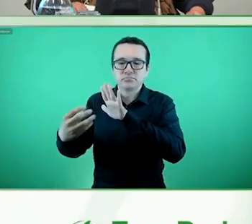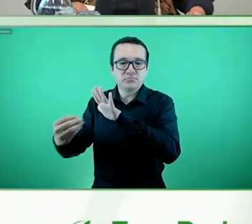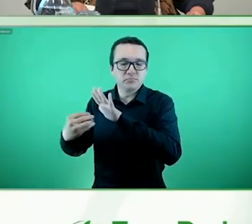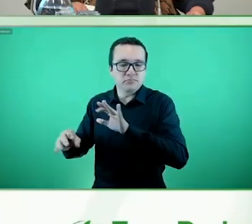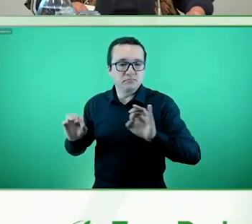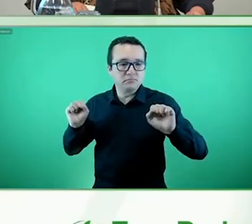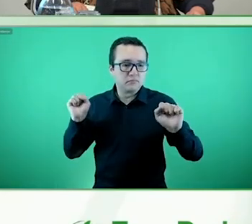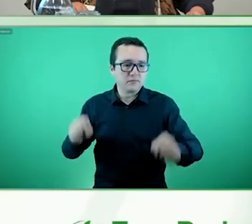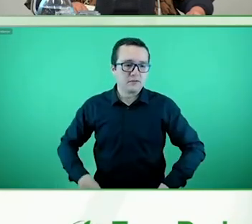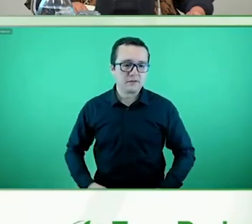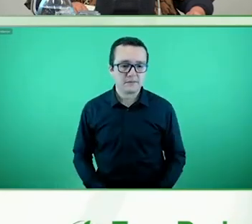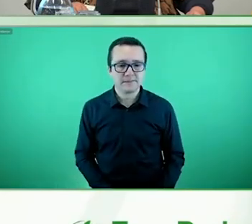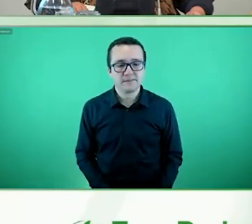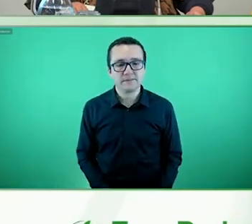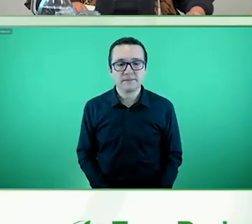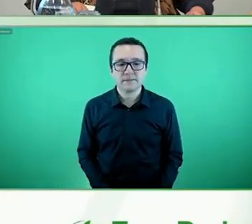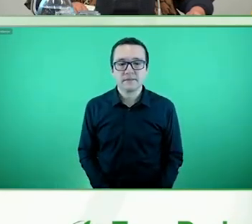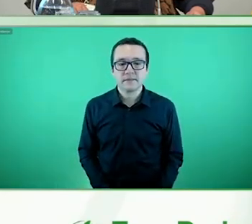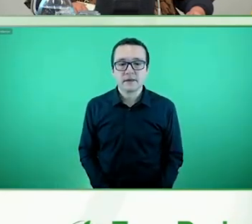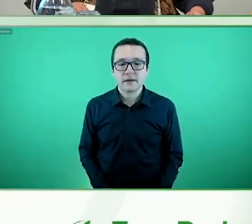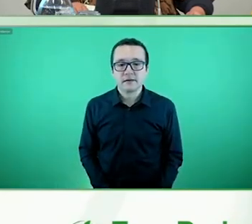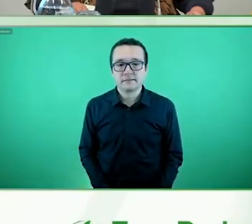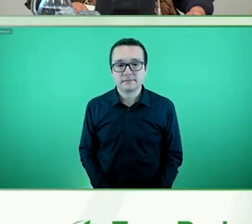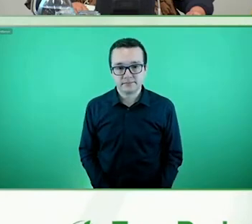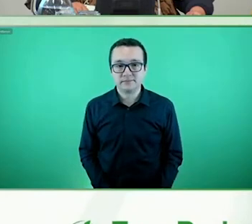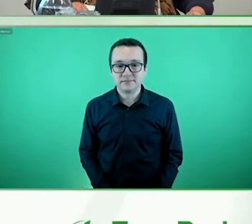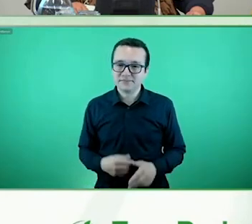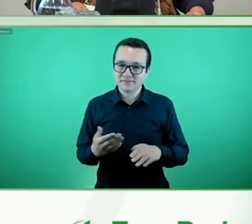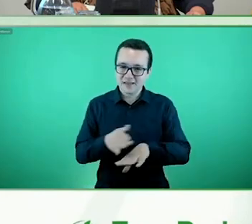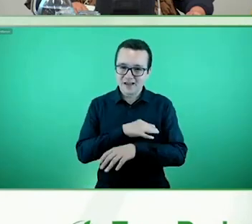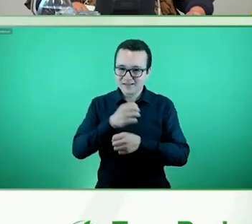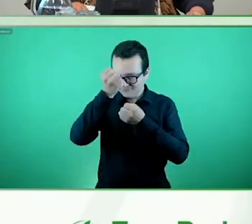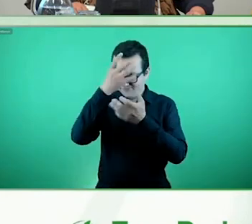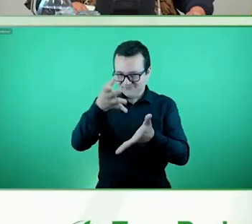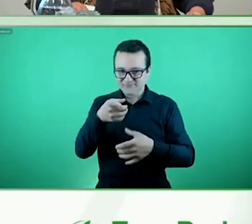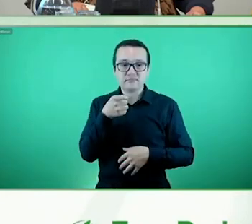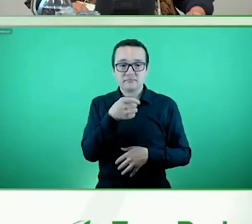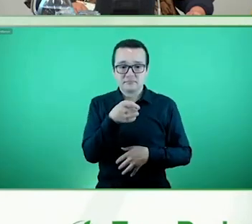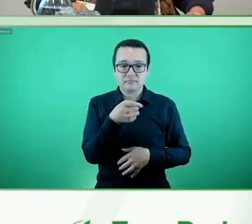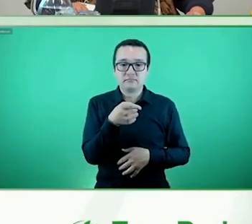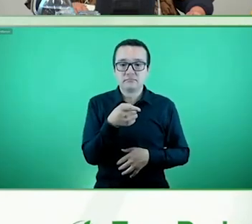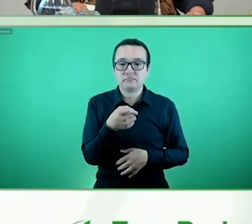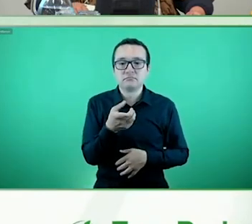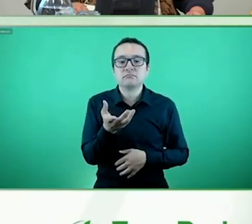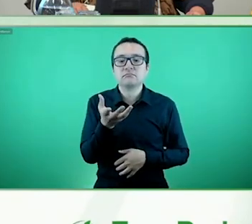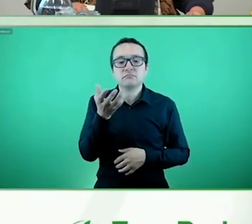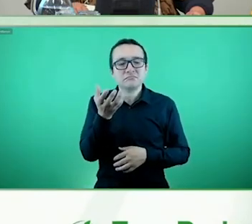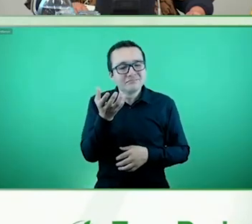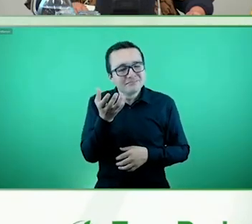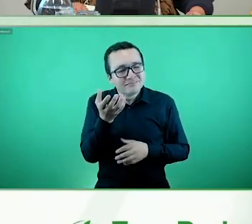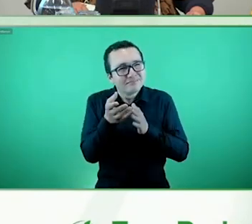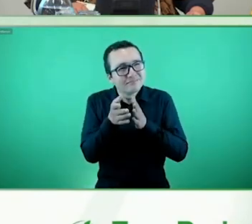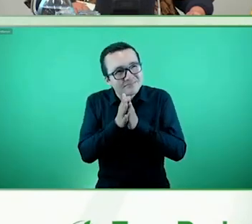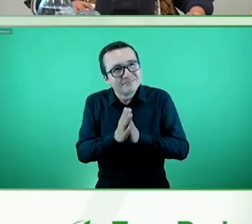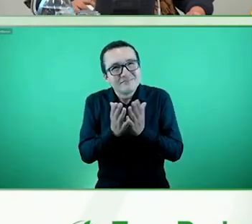Y por como les comentaba en un momento, poder darle sostenibilidad al proyecto,